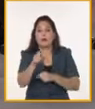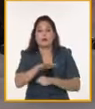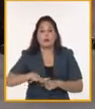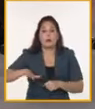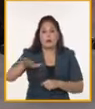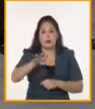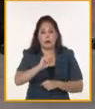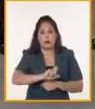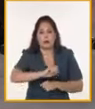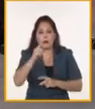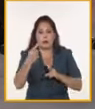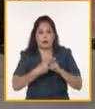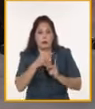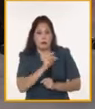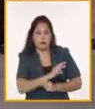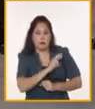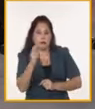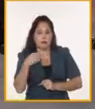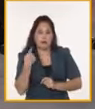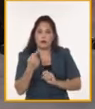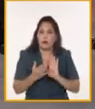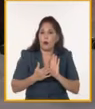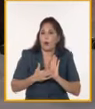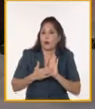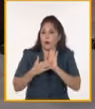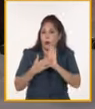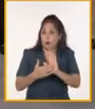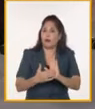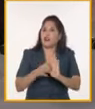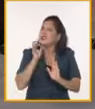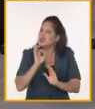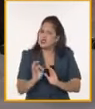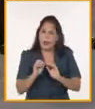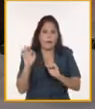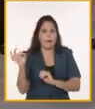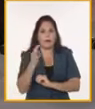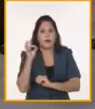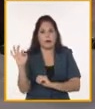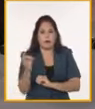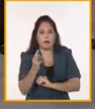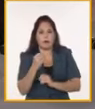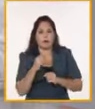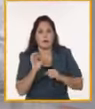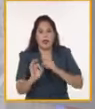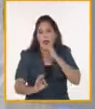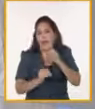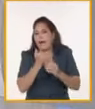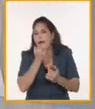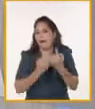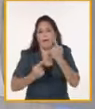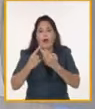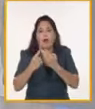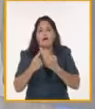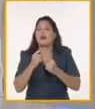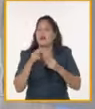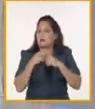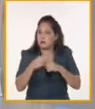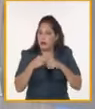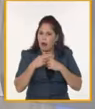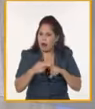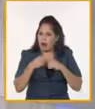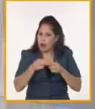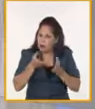nuestra Revolución no nos ha demostrado que nosotros estamos en constante perfeccionamiento y cuando hay un error una deficiencia lo que tenemos que rectificar